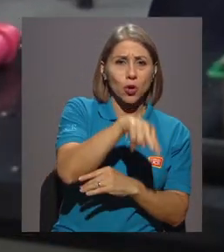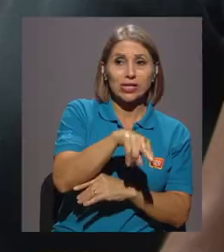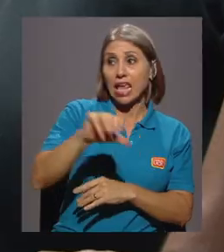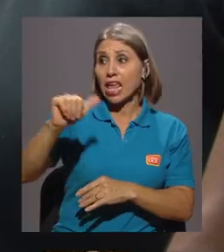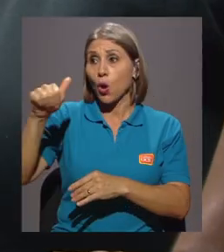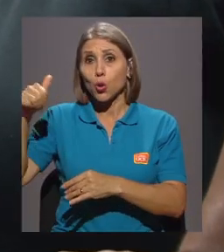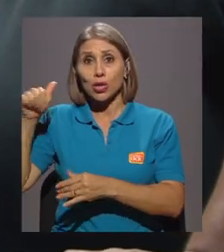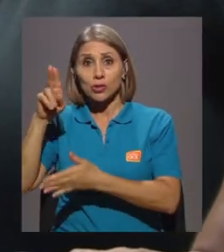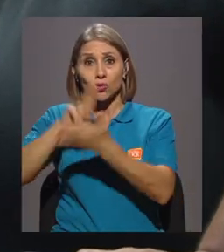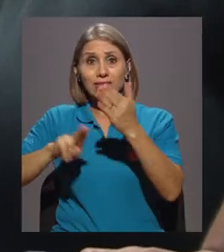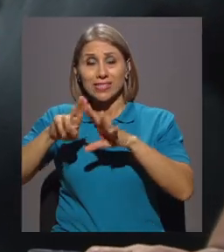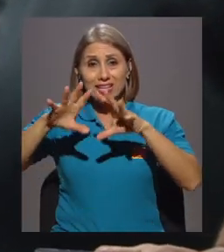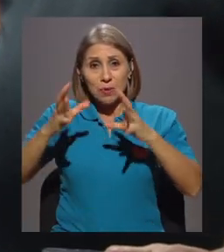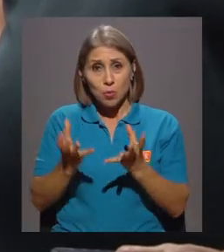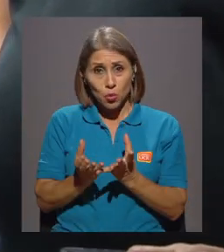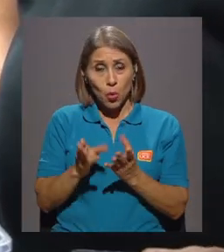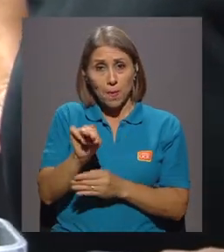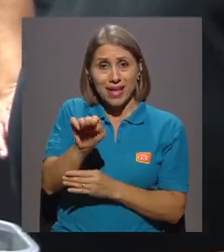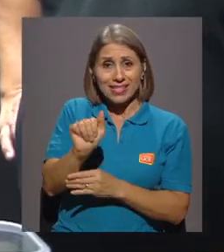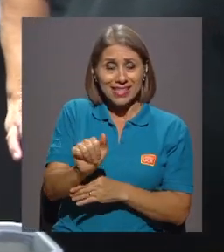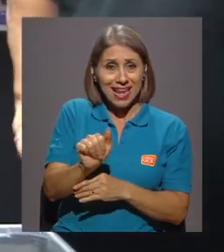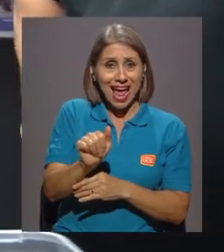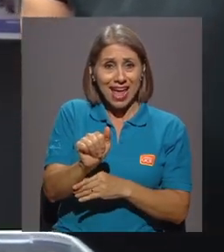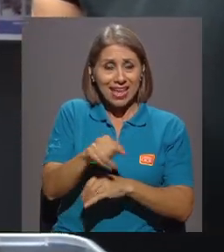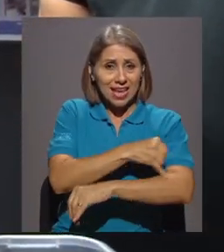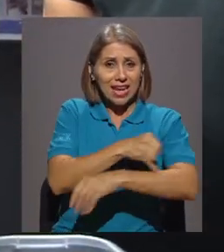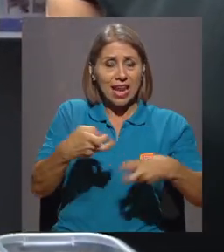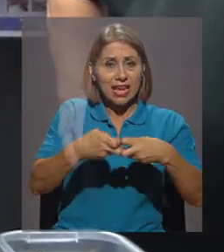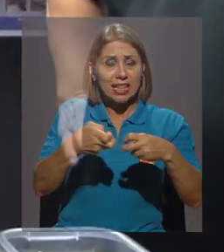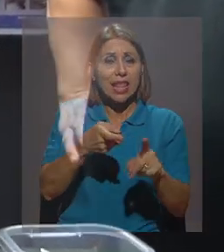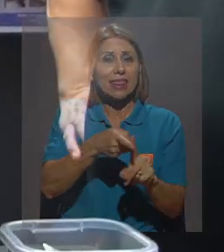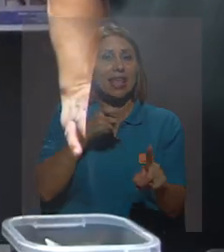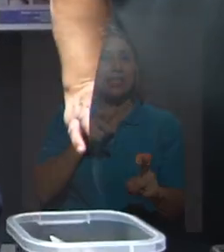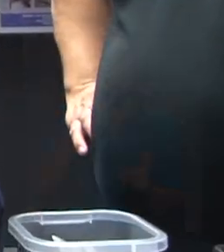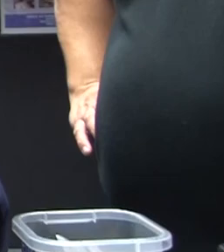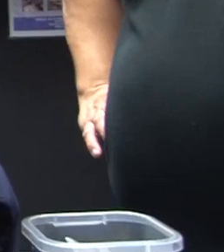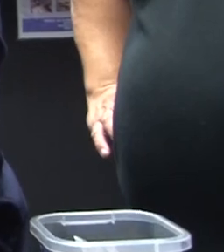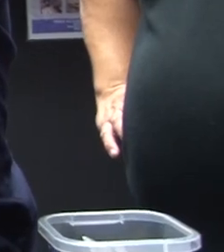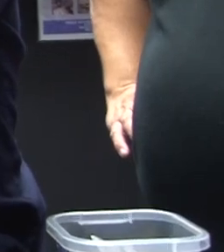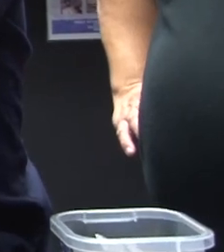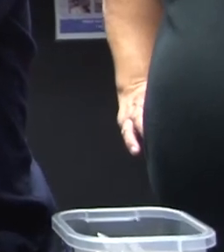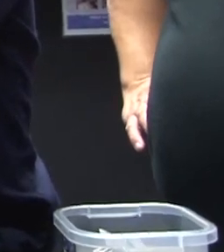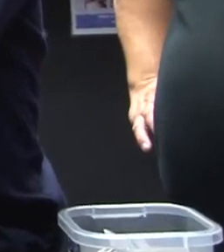del mundo, las maestrías en ingeniería eléctrica van desde los 3 hasta los 5 millones de colones.